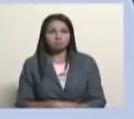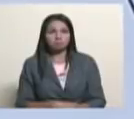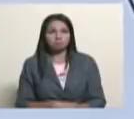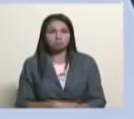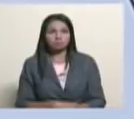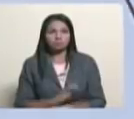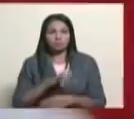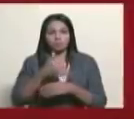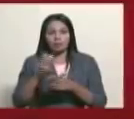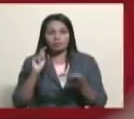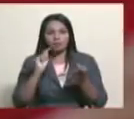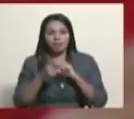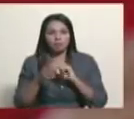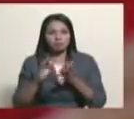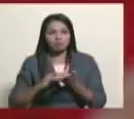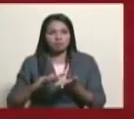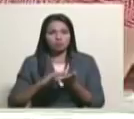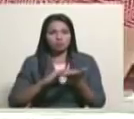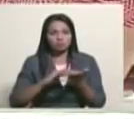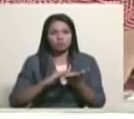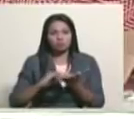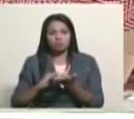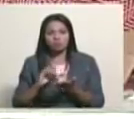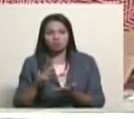Plan de cambios y rectificación,